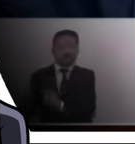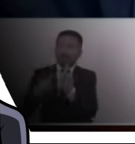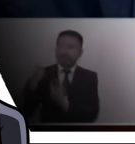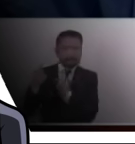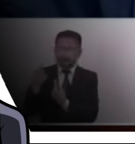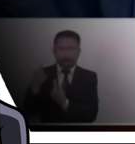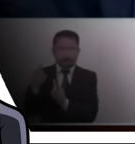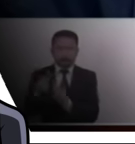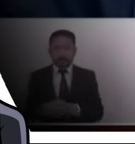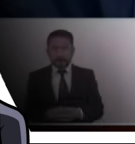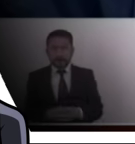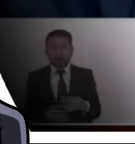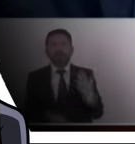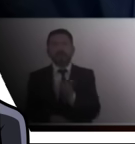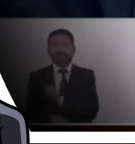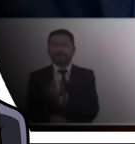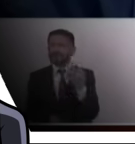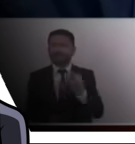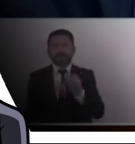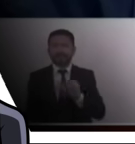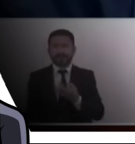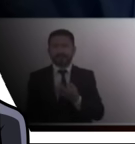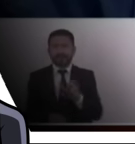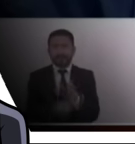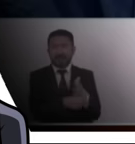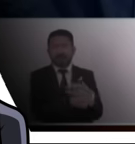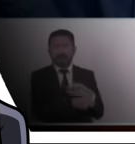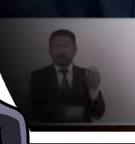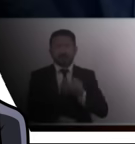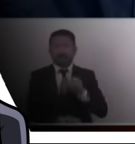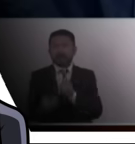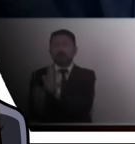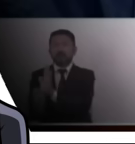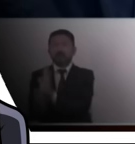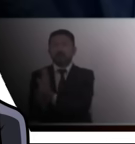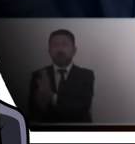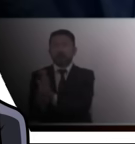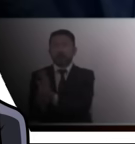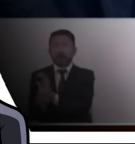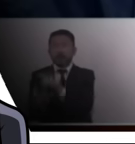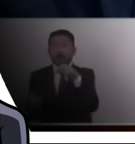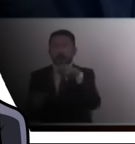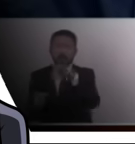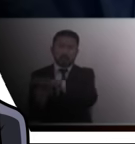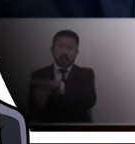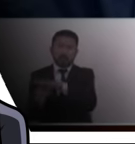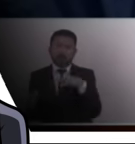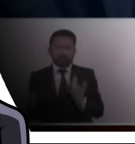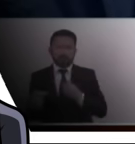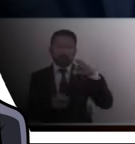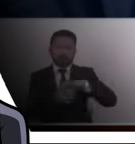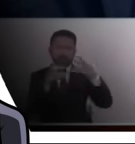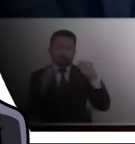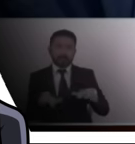nosotros. Nosotros no necesitamos, como bancada, no necesitamos sus votos. De todas maneras, nosotros vamos a aprobar este